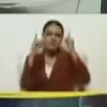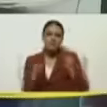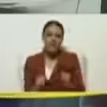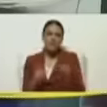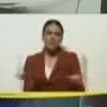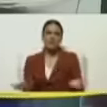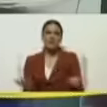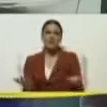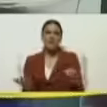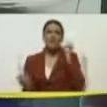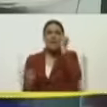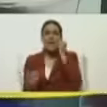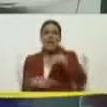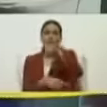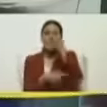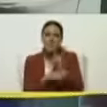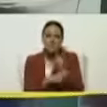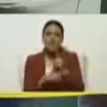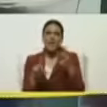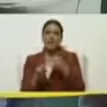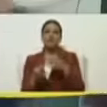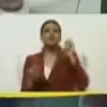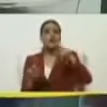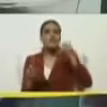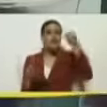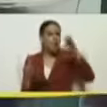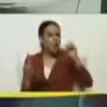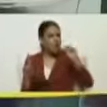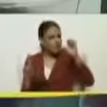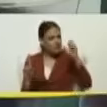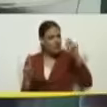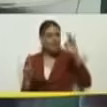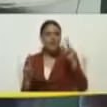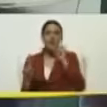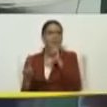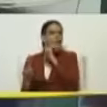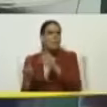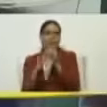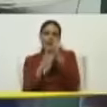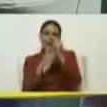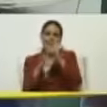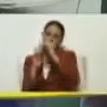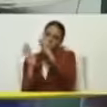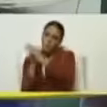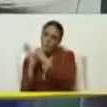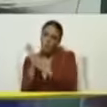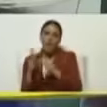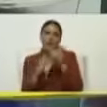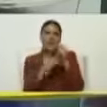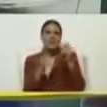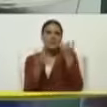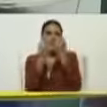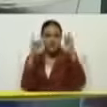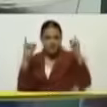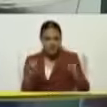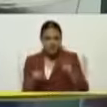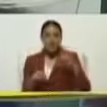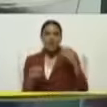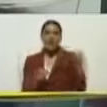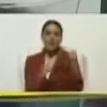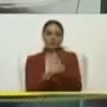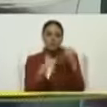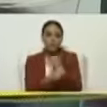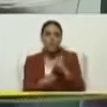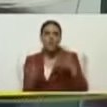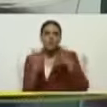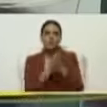de Josefa Joaquina Sánchez, de Ana María Campos, de Juana Ramírez, la avanzadora, el santuario